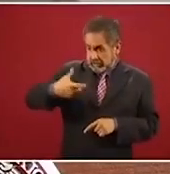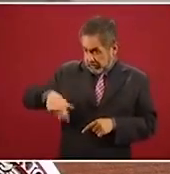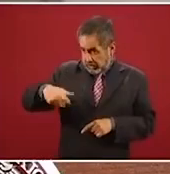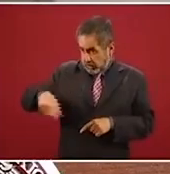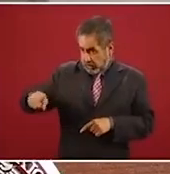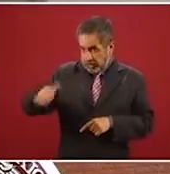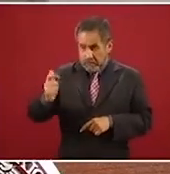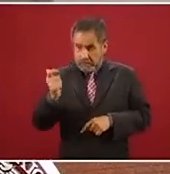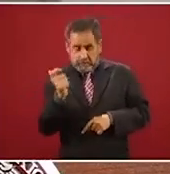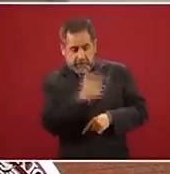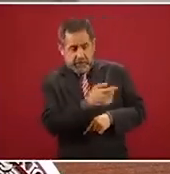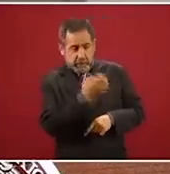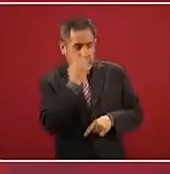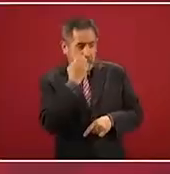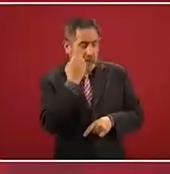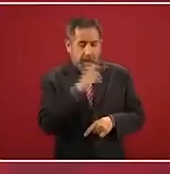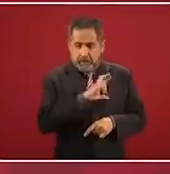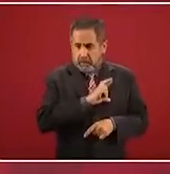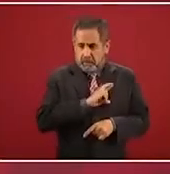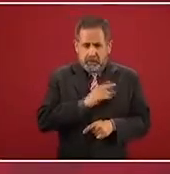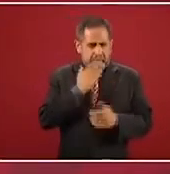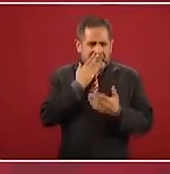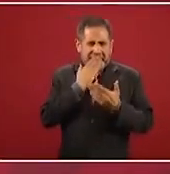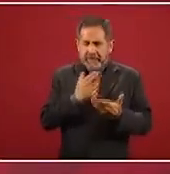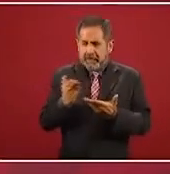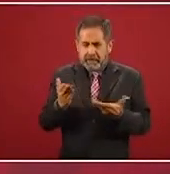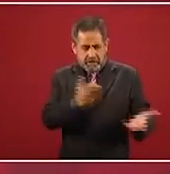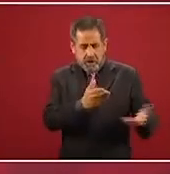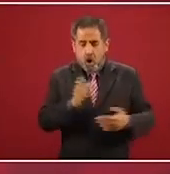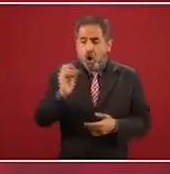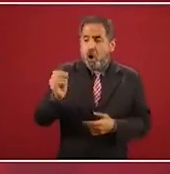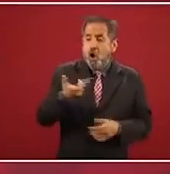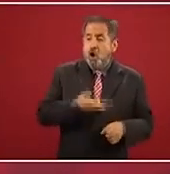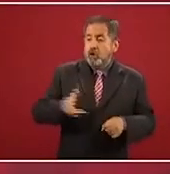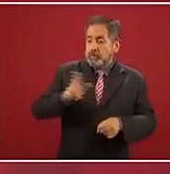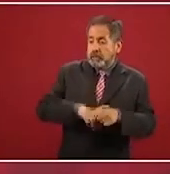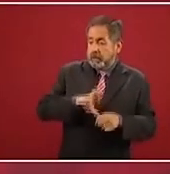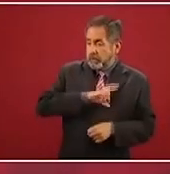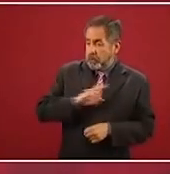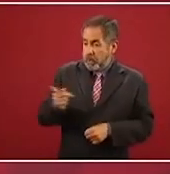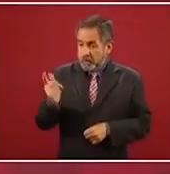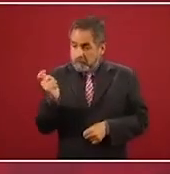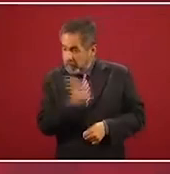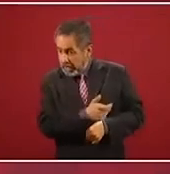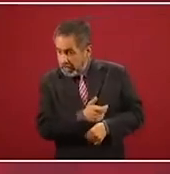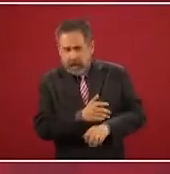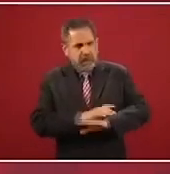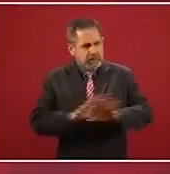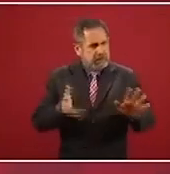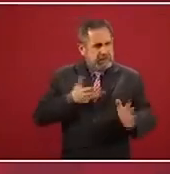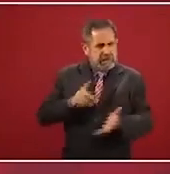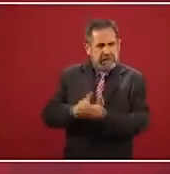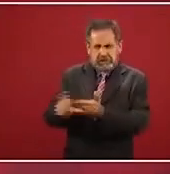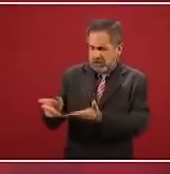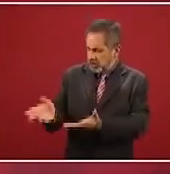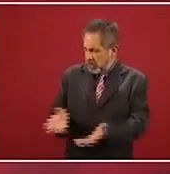una escuela privada, un hospital privado, lo haga, está en su derecho,